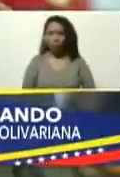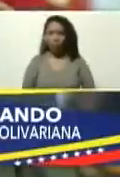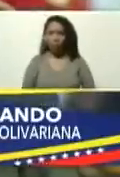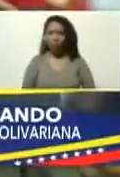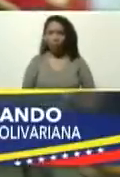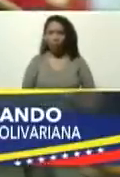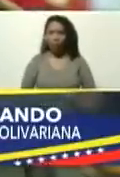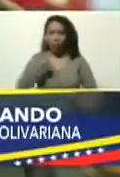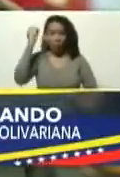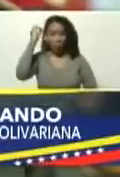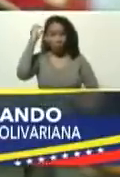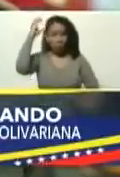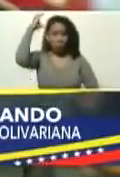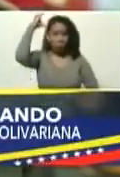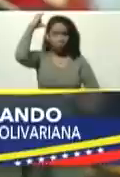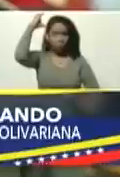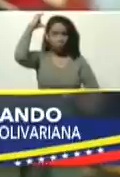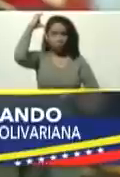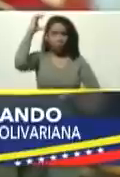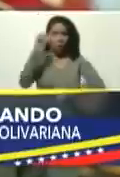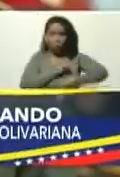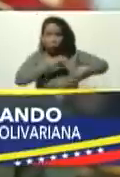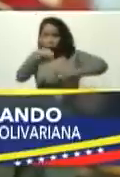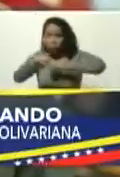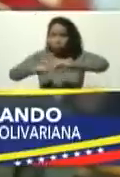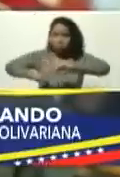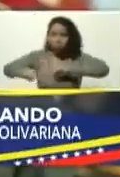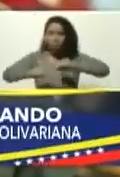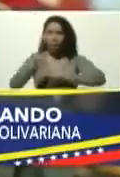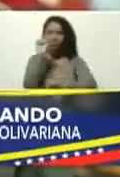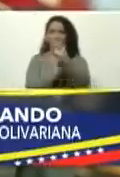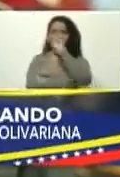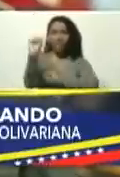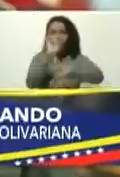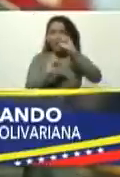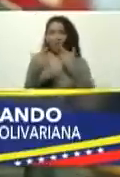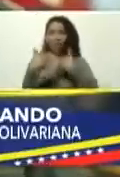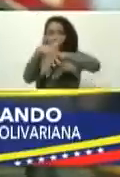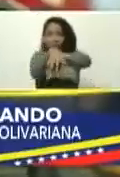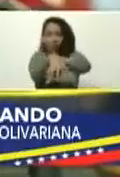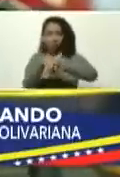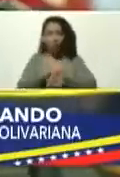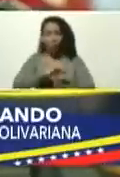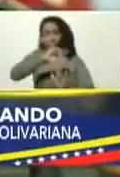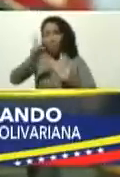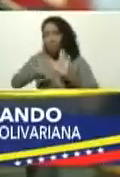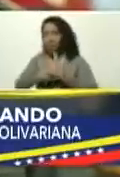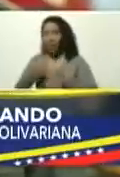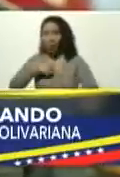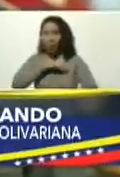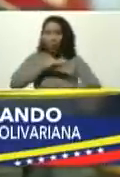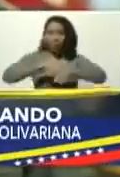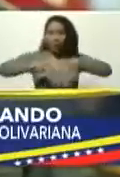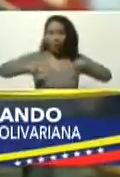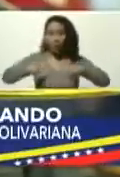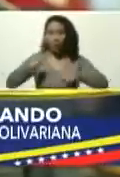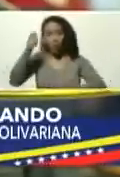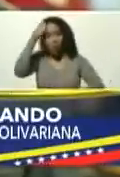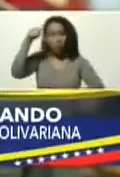su capacidad de acción para la defensa integral de nuestro territorio, de nuestro